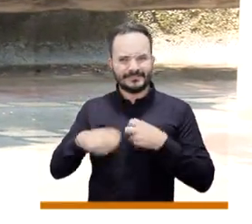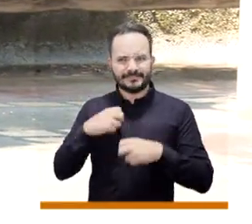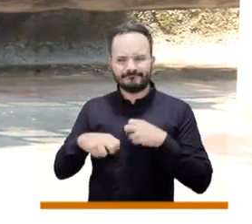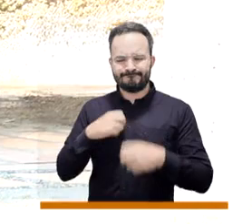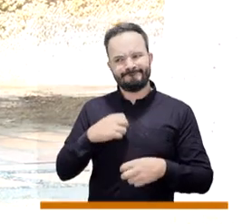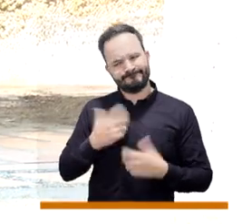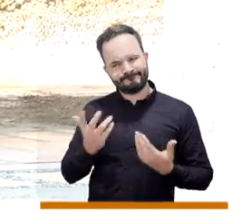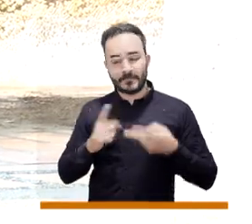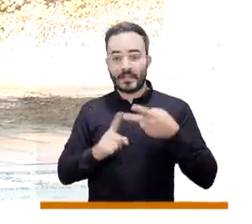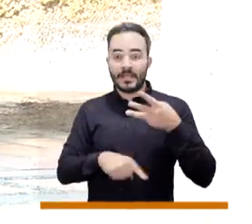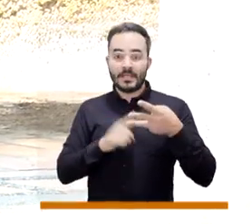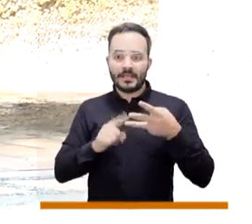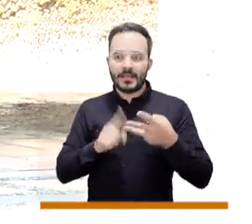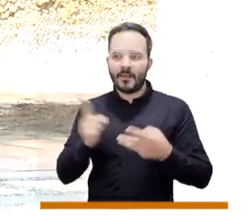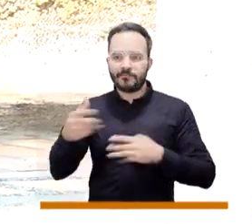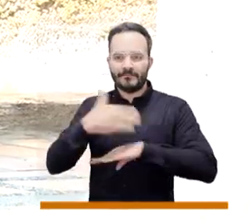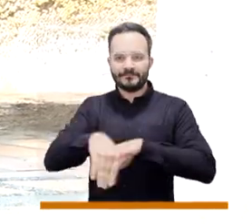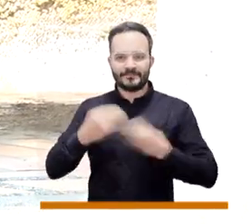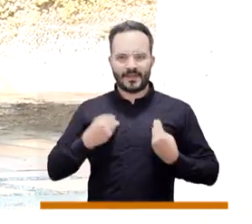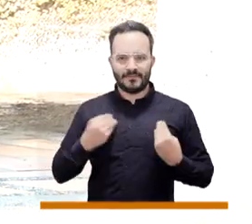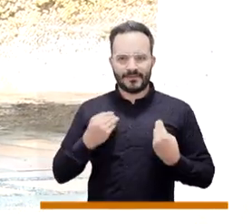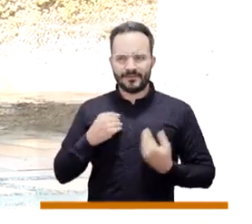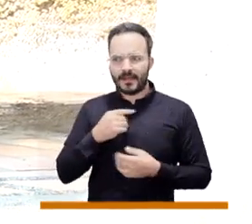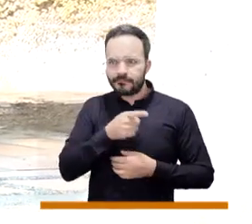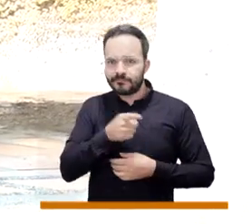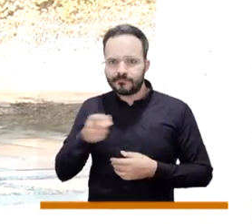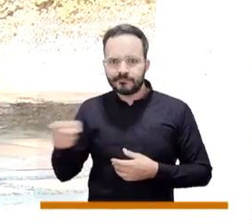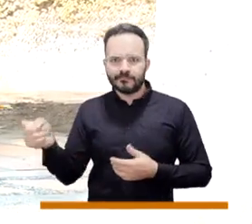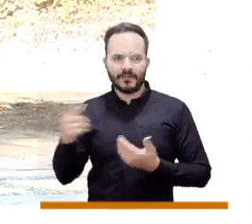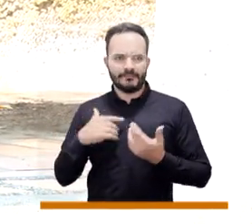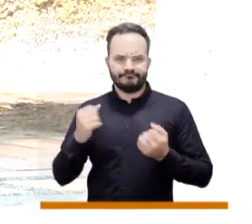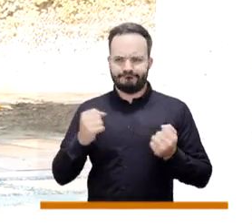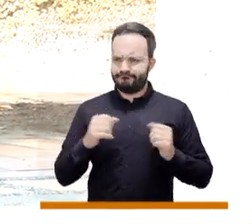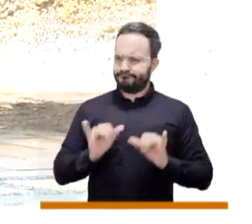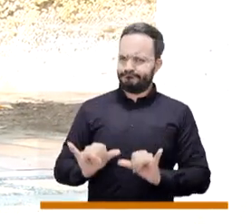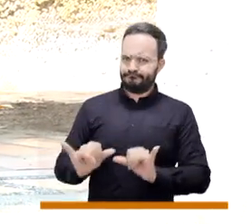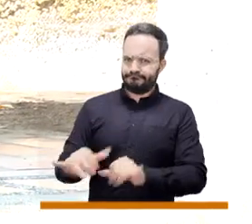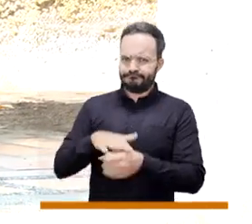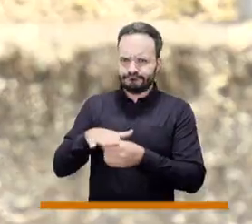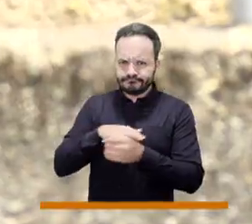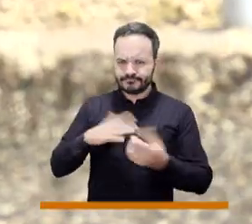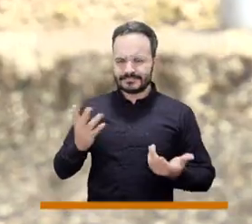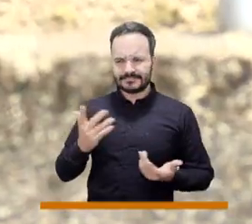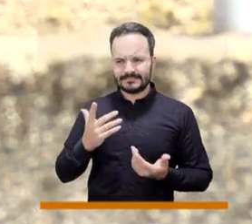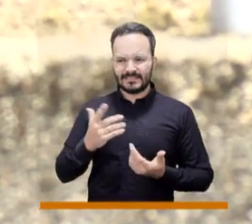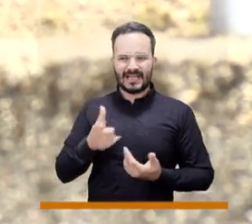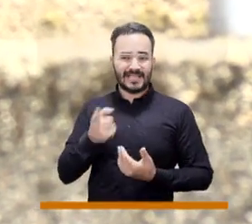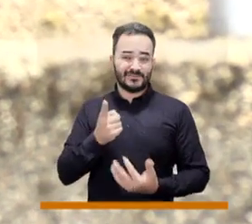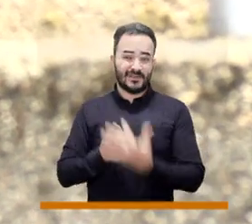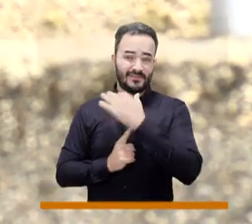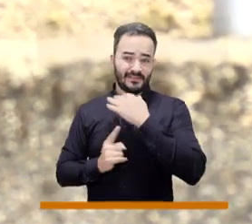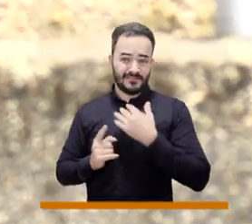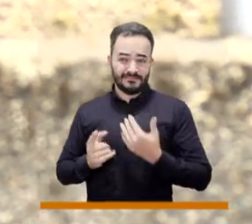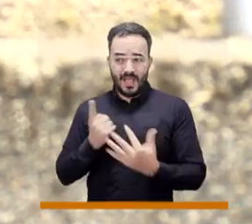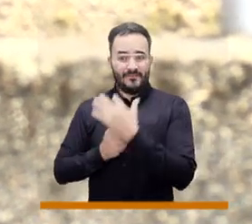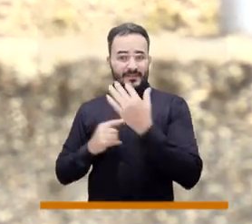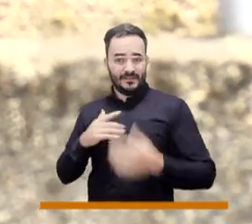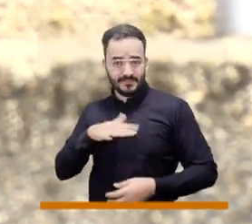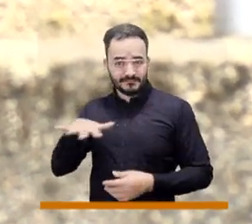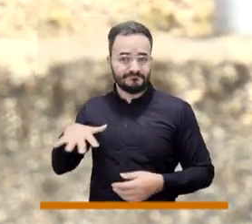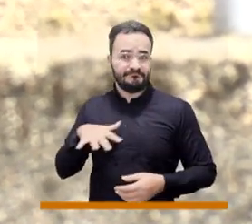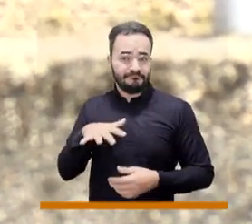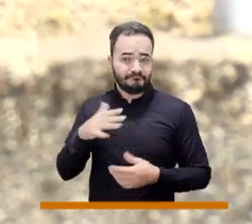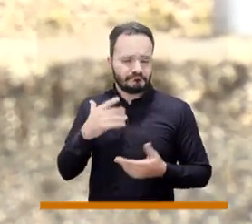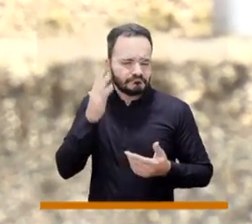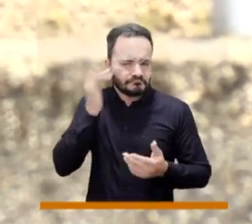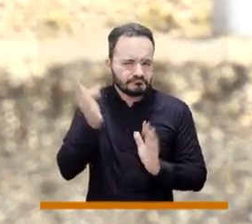otra problemática que creo que está muy generalizada en nuestra comuna y que está trayendo unas afectaciones muy serias. ¿Por qué? El habitante